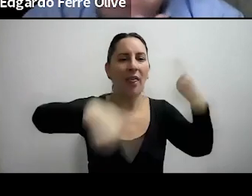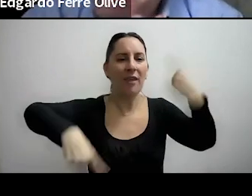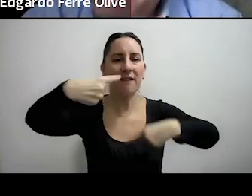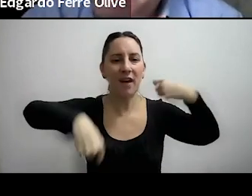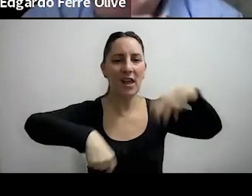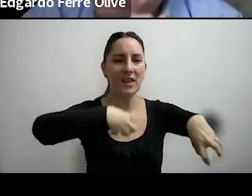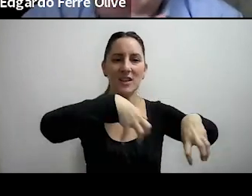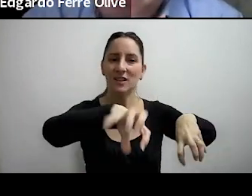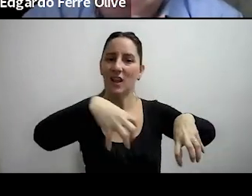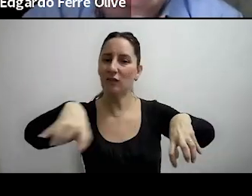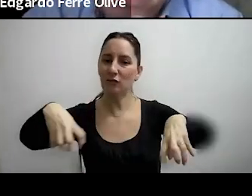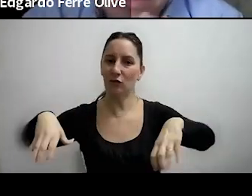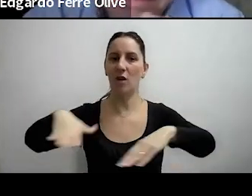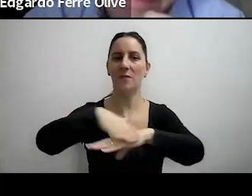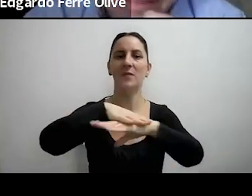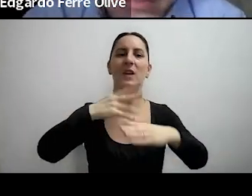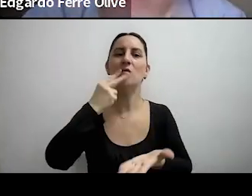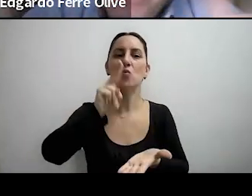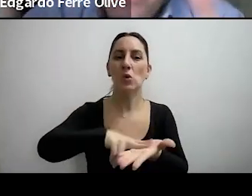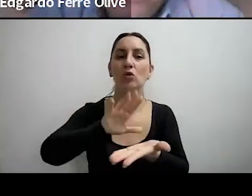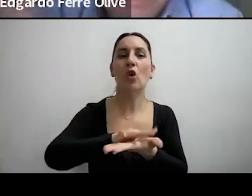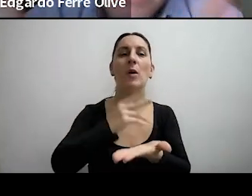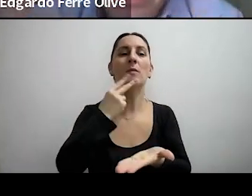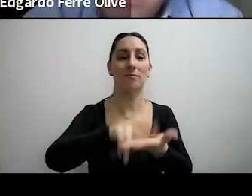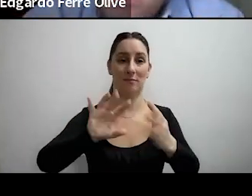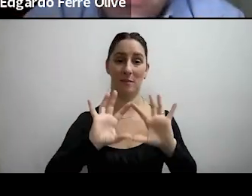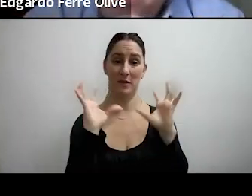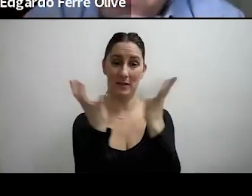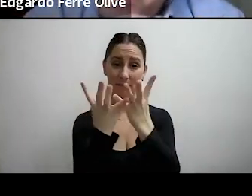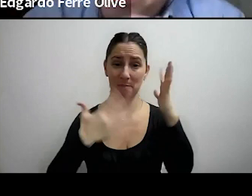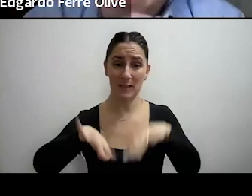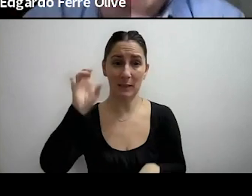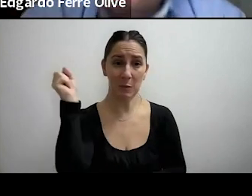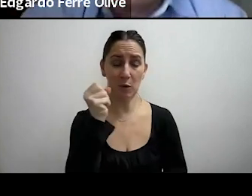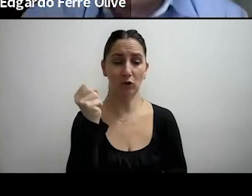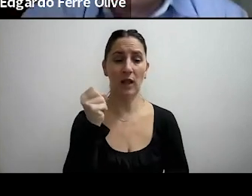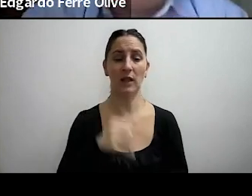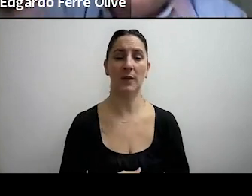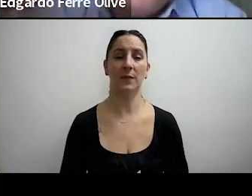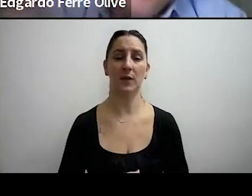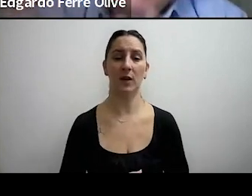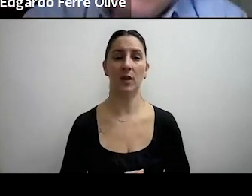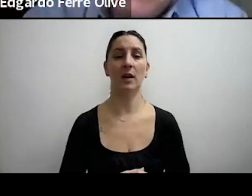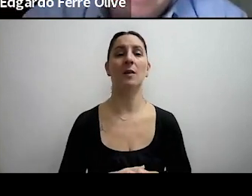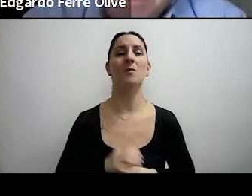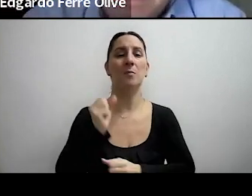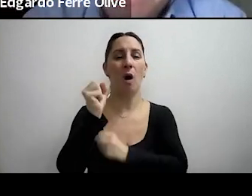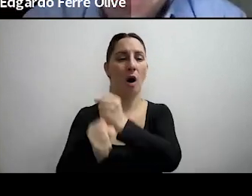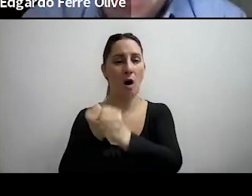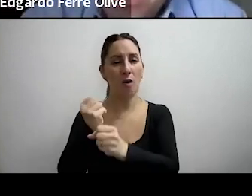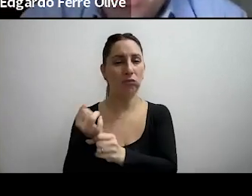la base imponible relacionada con impuestos ambientales. Lo mayor, lo más trascendente, el combustible de transporte. La quema de combustible es un tema